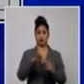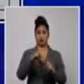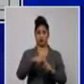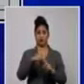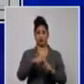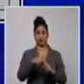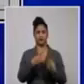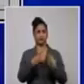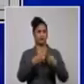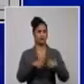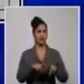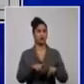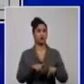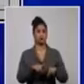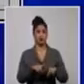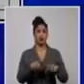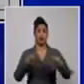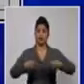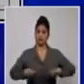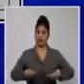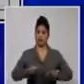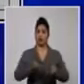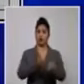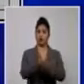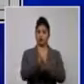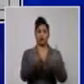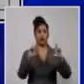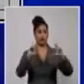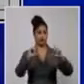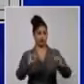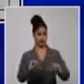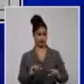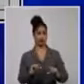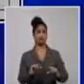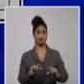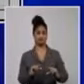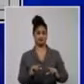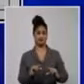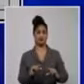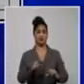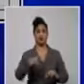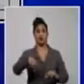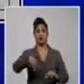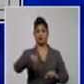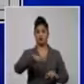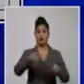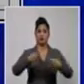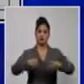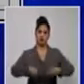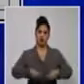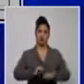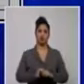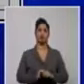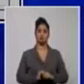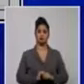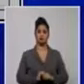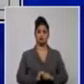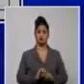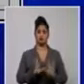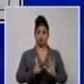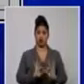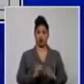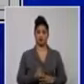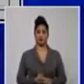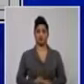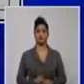esto tendría que mantenerse para que se le dé el valor de una reducción. Guantánamo, como